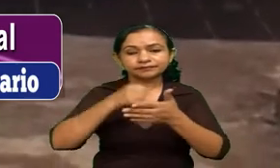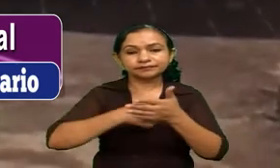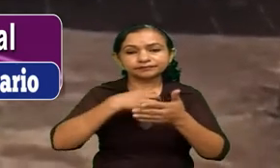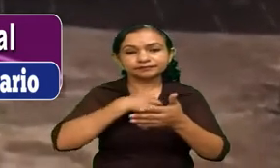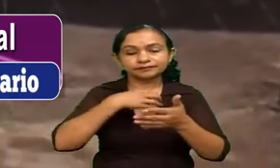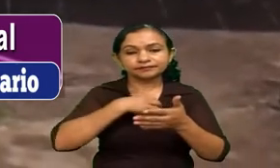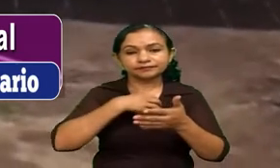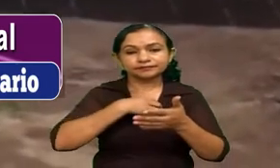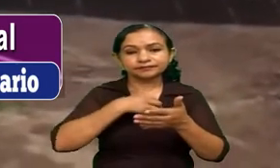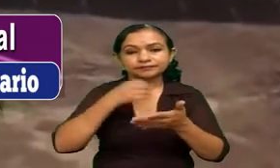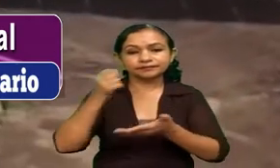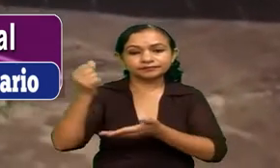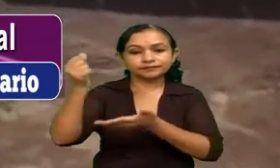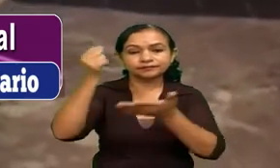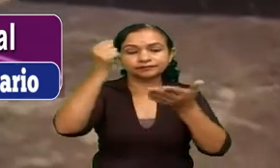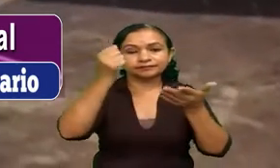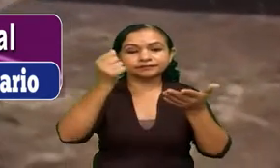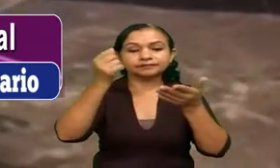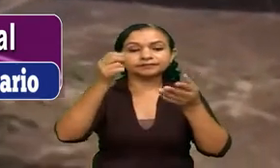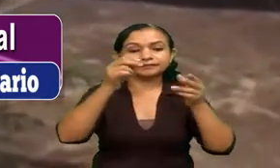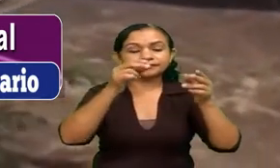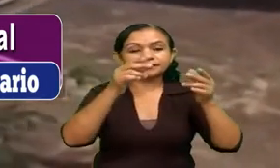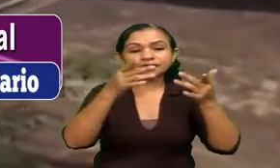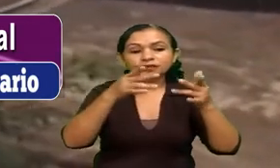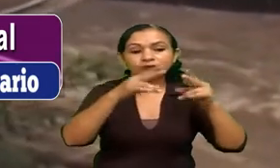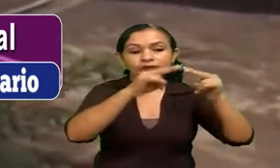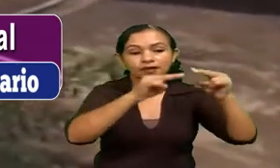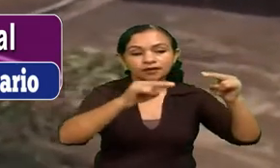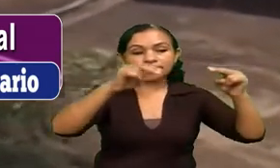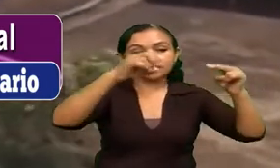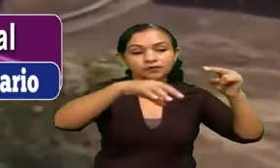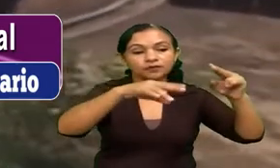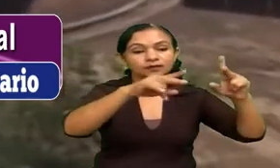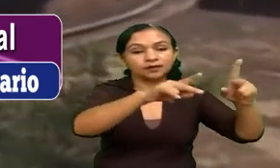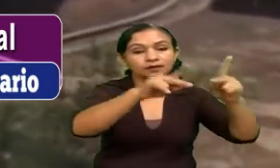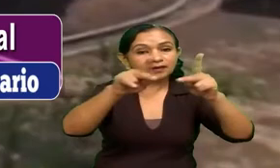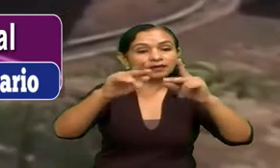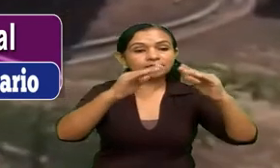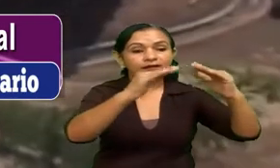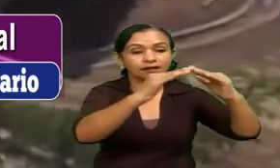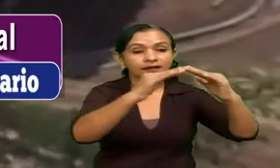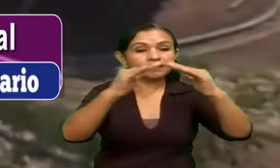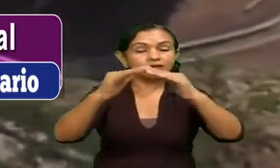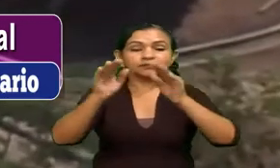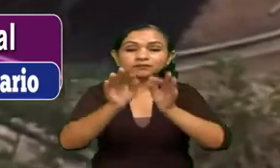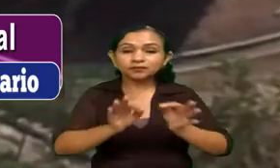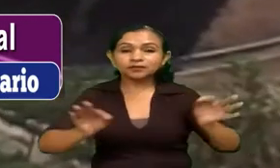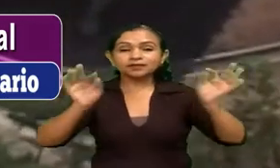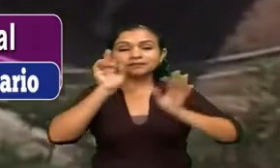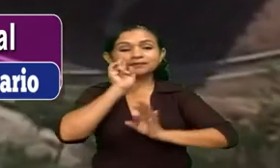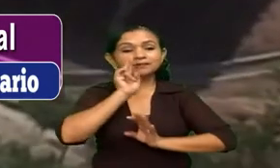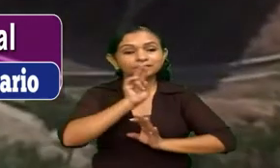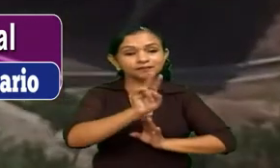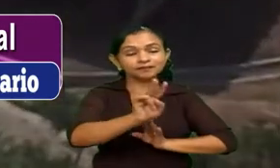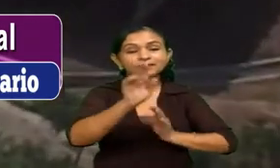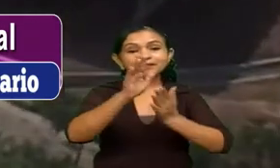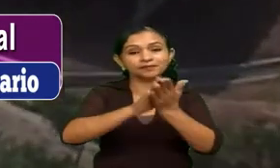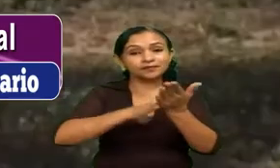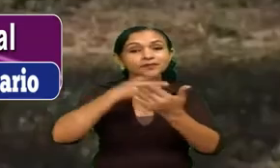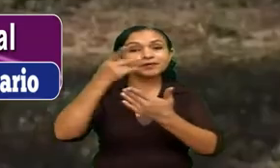el suministro de la energía a la población, que es lo más importante. Es ver que este